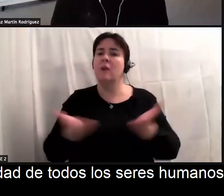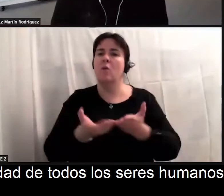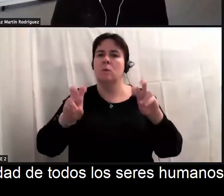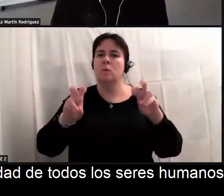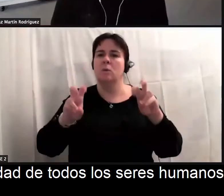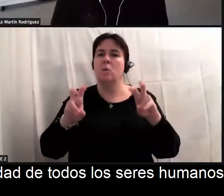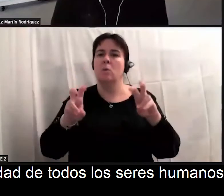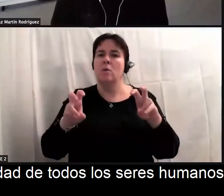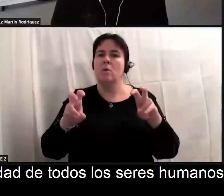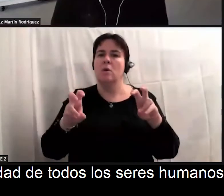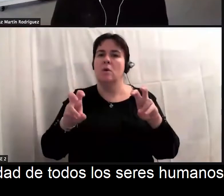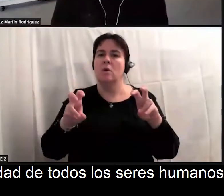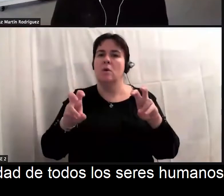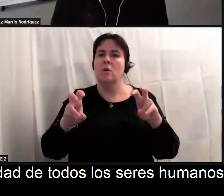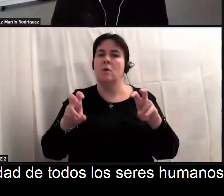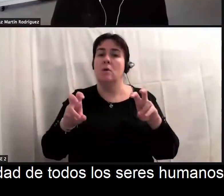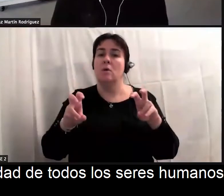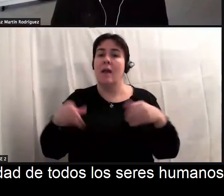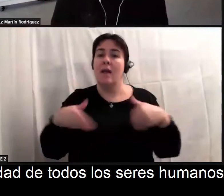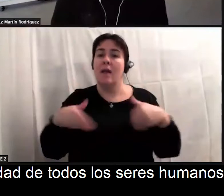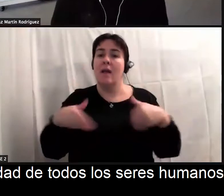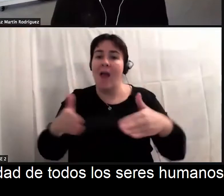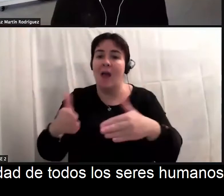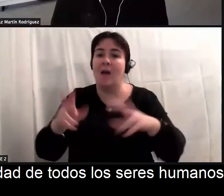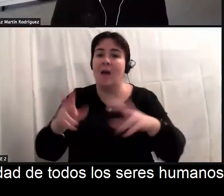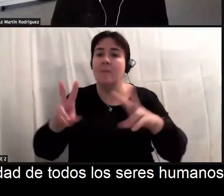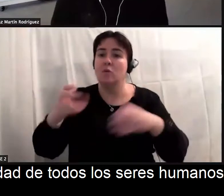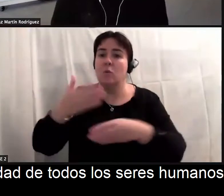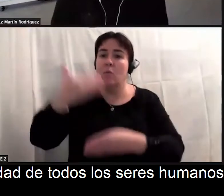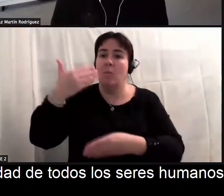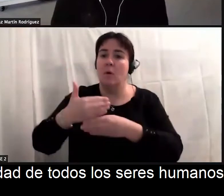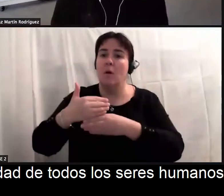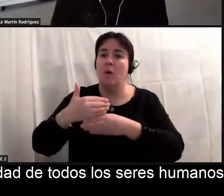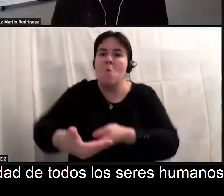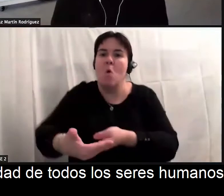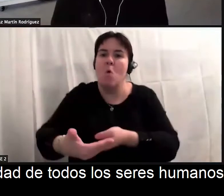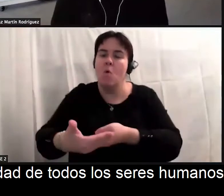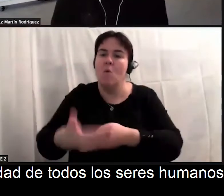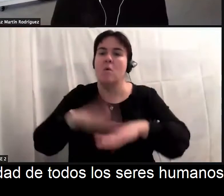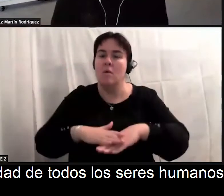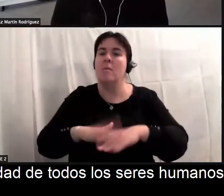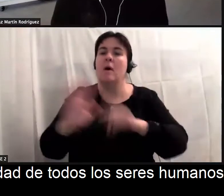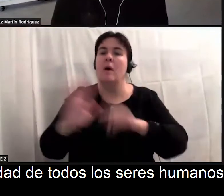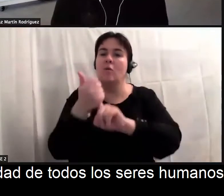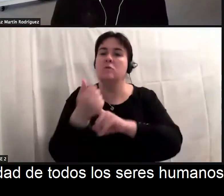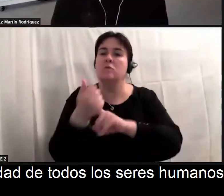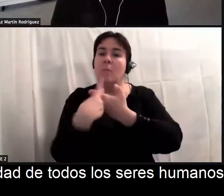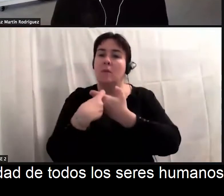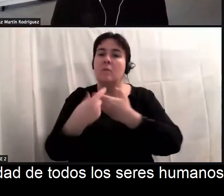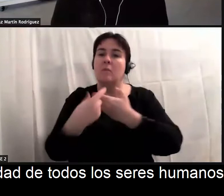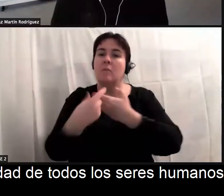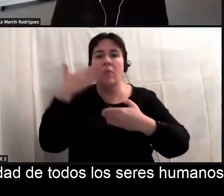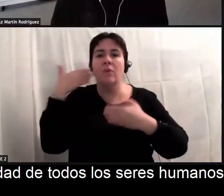desbloquea y abre nuevos caminos hacia la participación y la igualdad y la dignidad de todos los seres